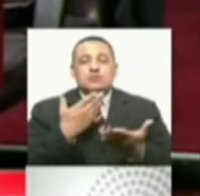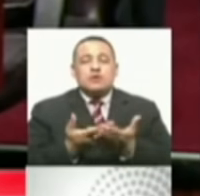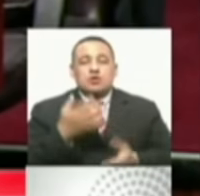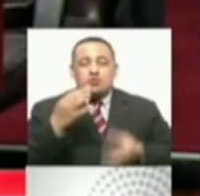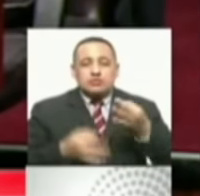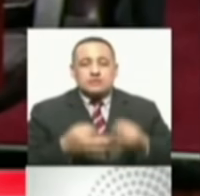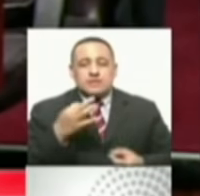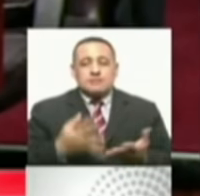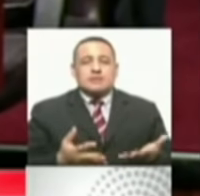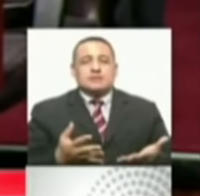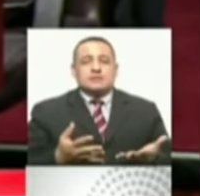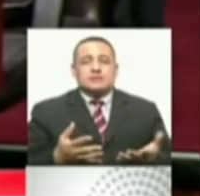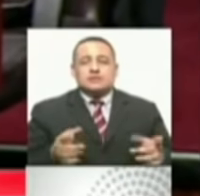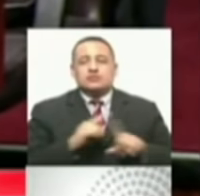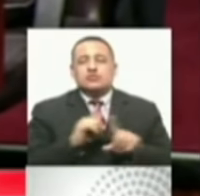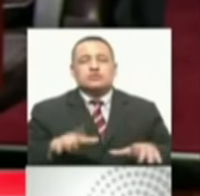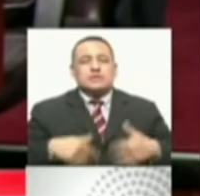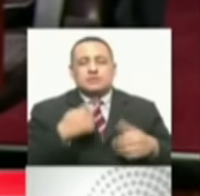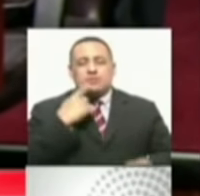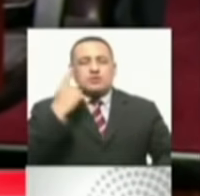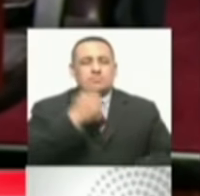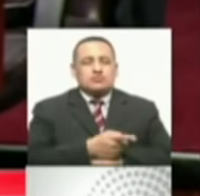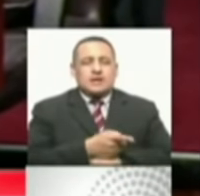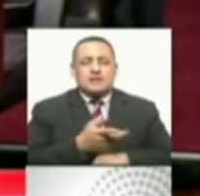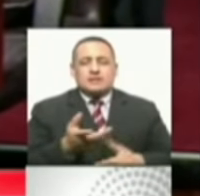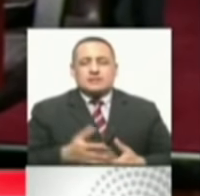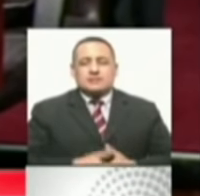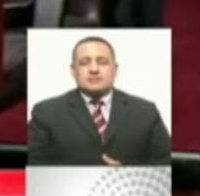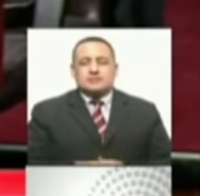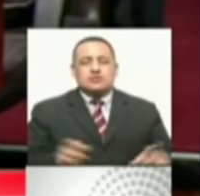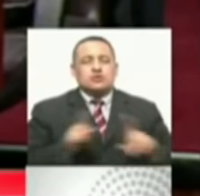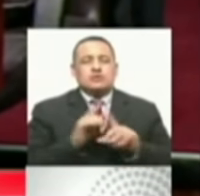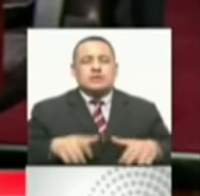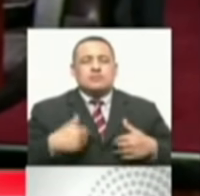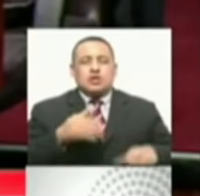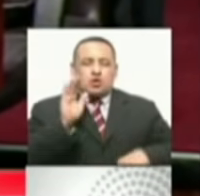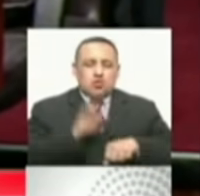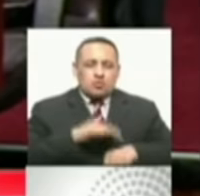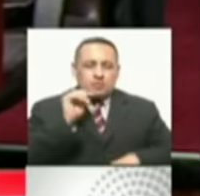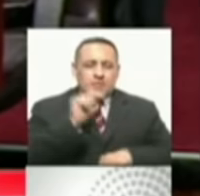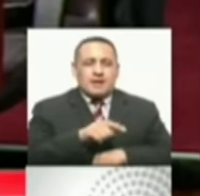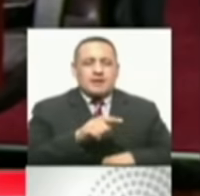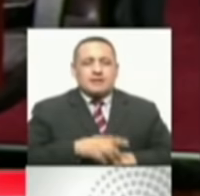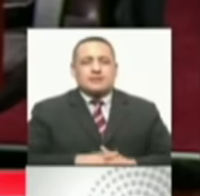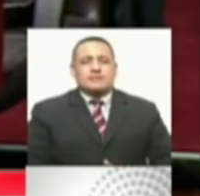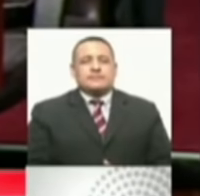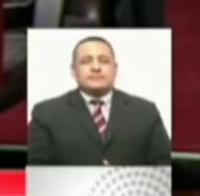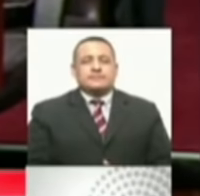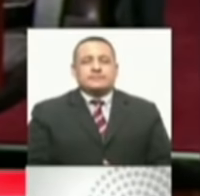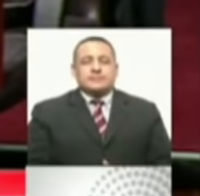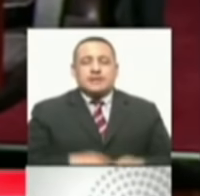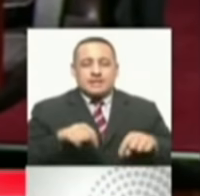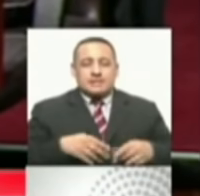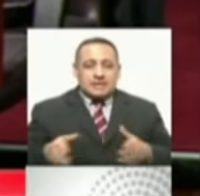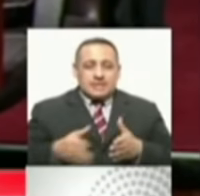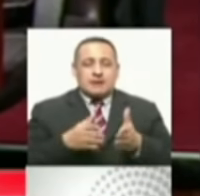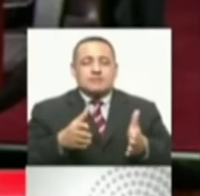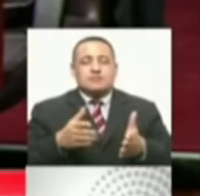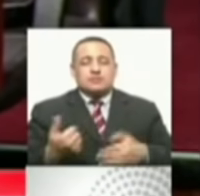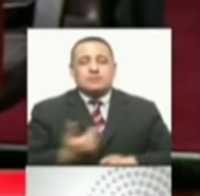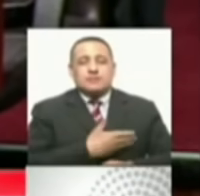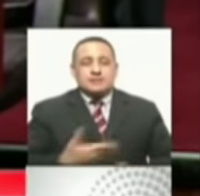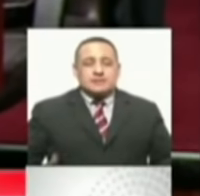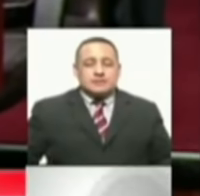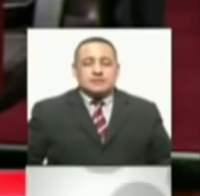el gobierno para usted? Nosotros somos un partido democrático, respetamos las normas como lo hemos venido